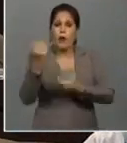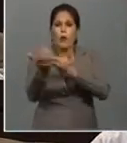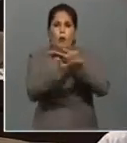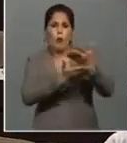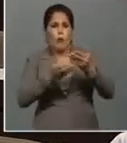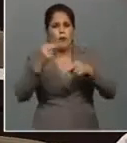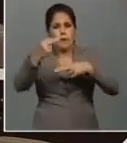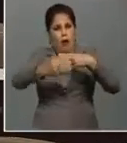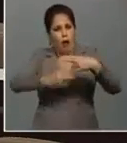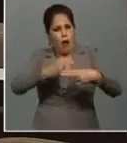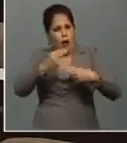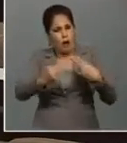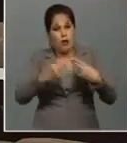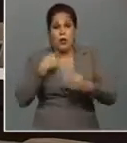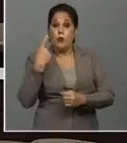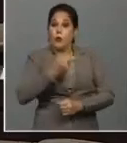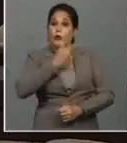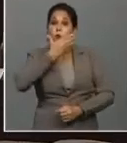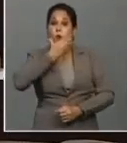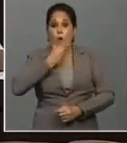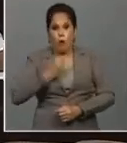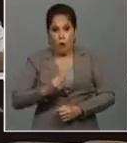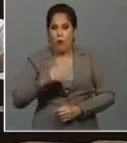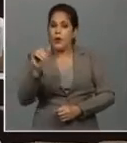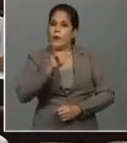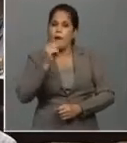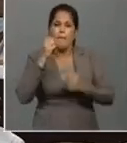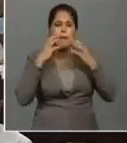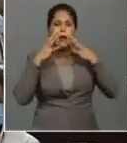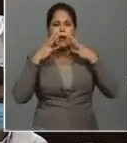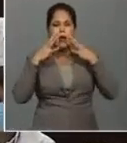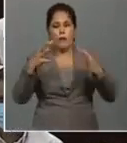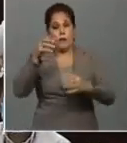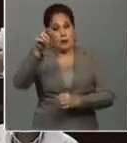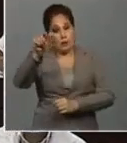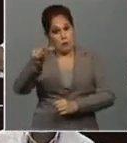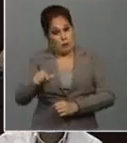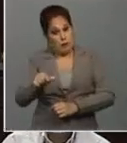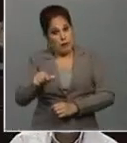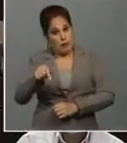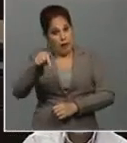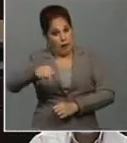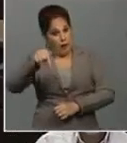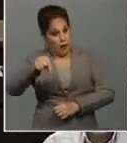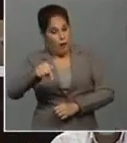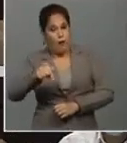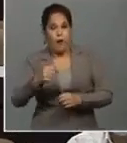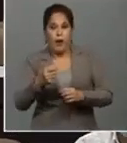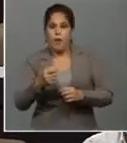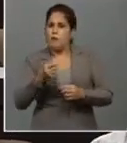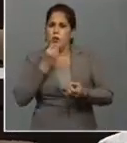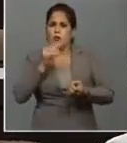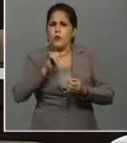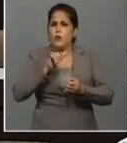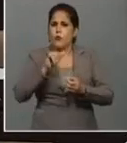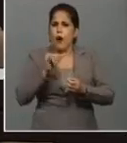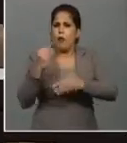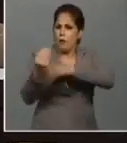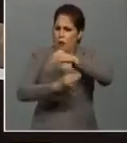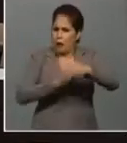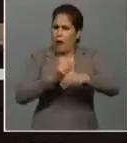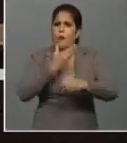realizaciones con nuestros jóvenes como las más importantes personas que son distinguirlos como gestores de las